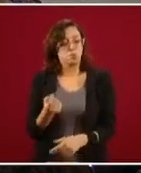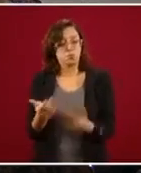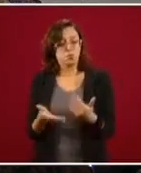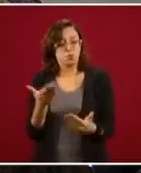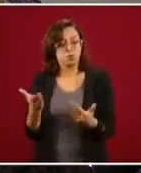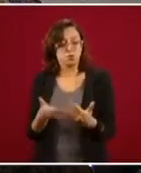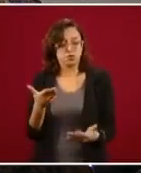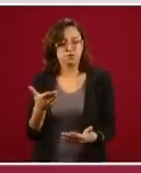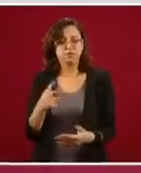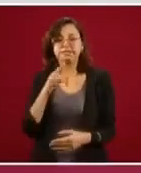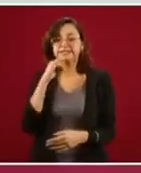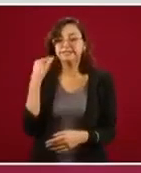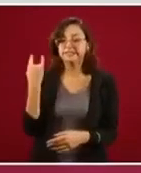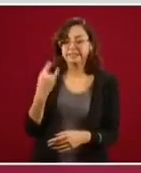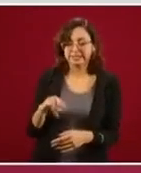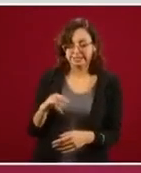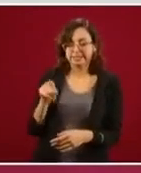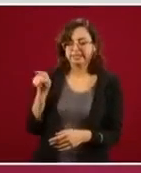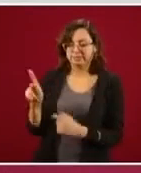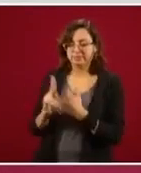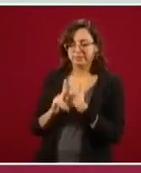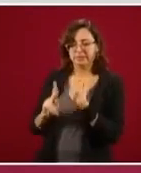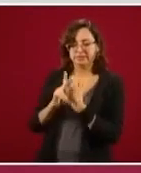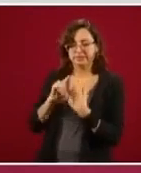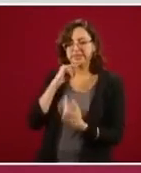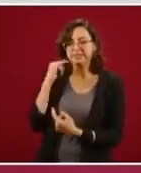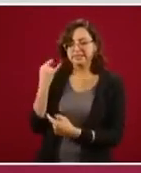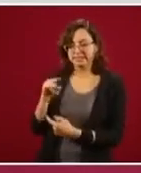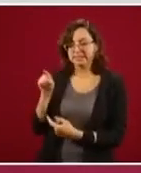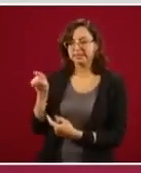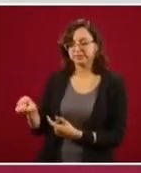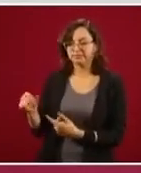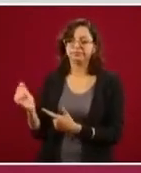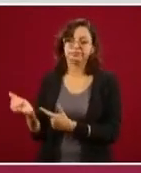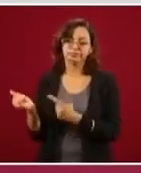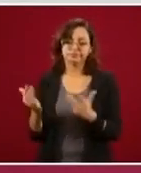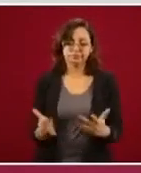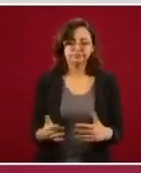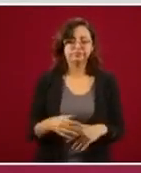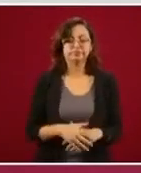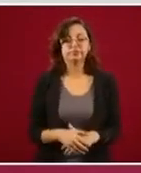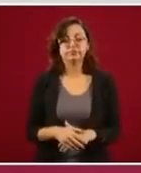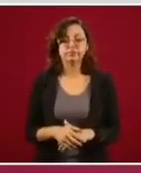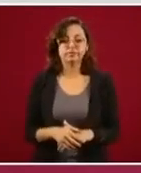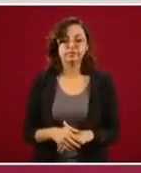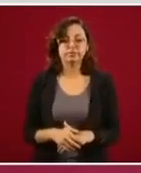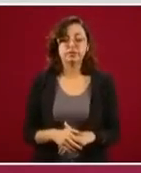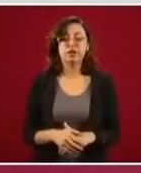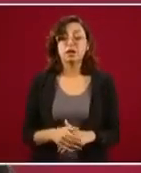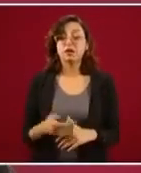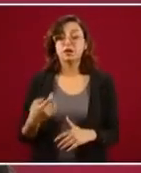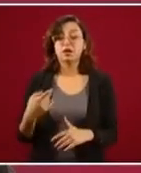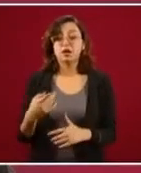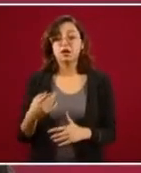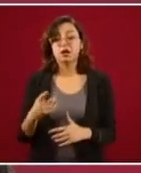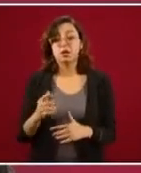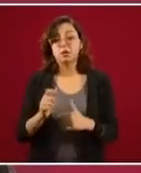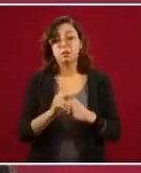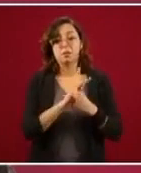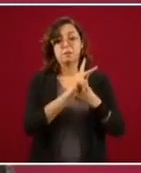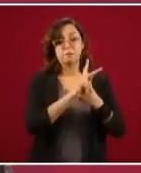Chile. Las importaciones que se realizan tienen que pasar por una inspección fito-